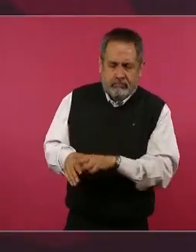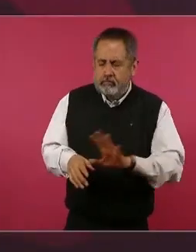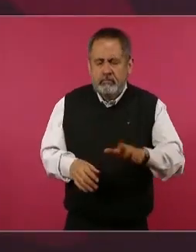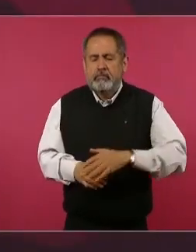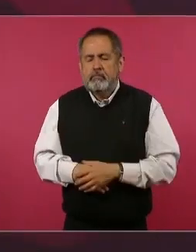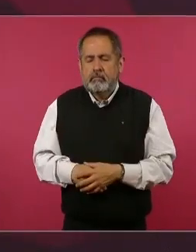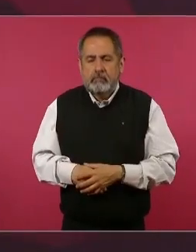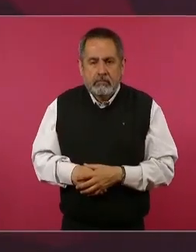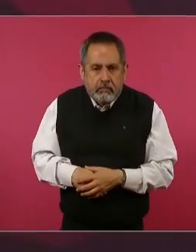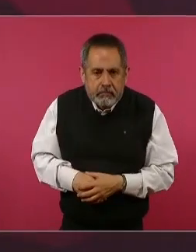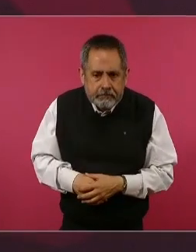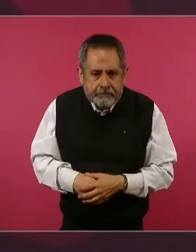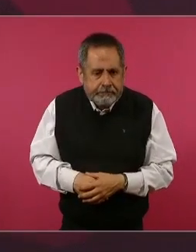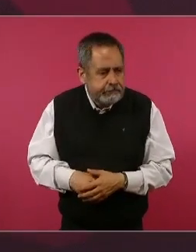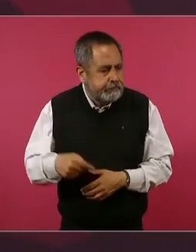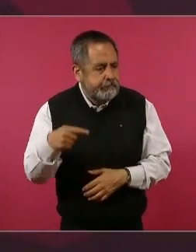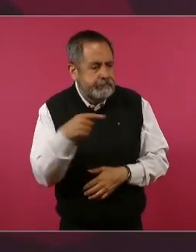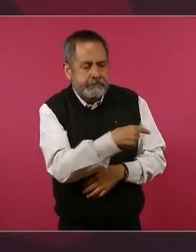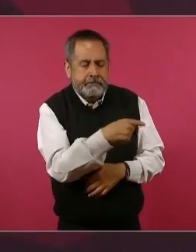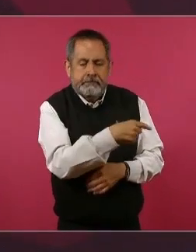echó abajo mi decreto